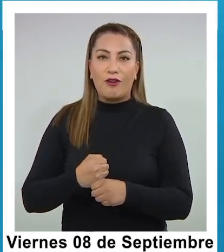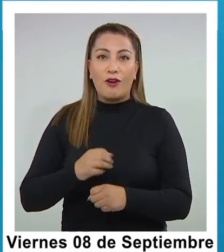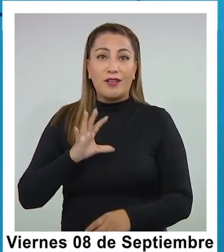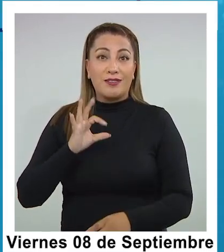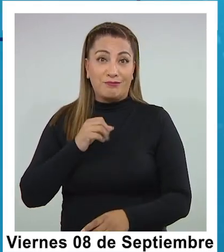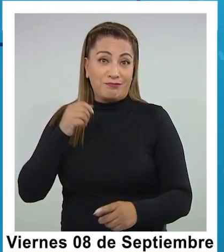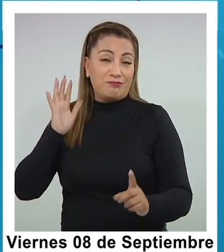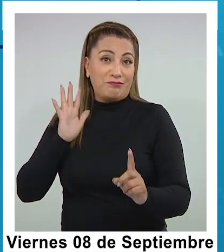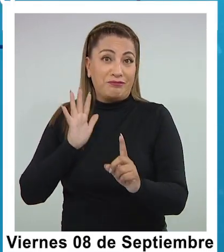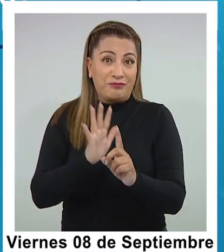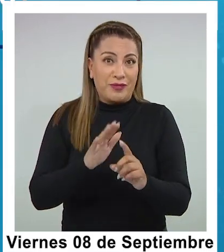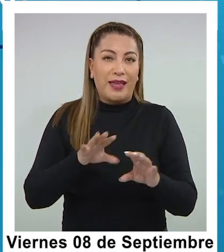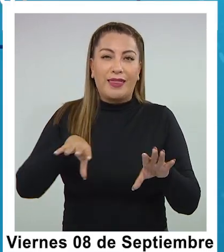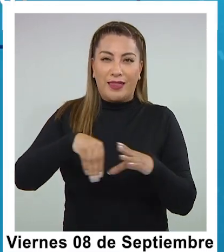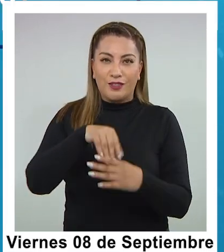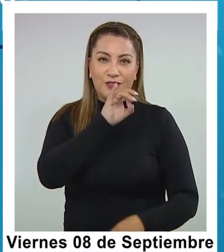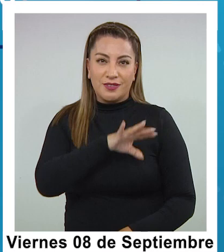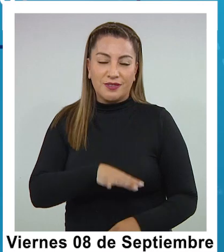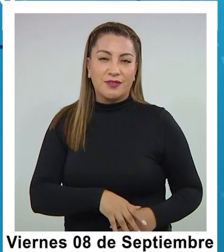Chile.